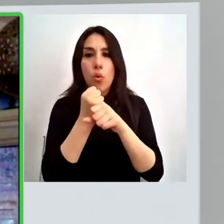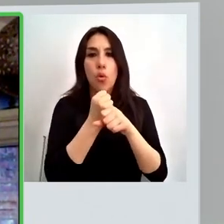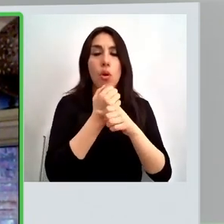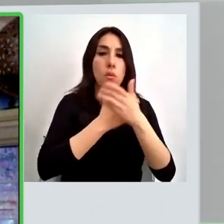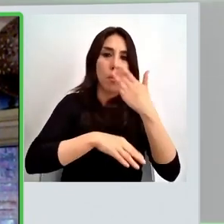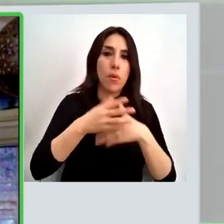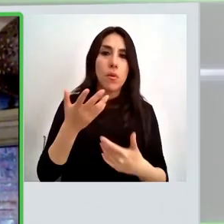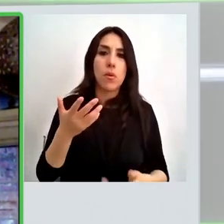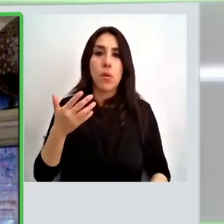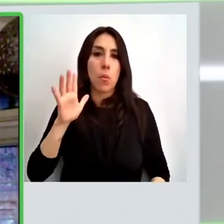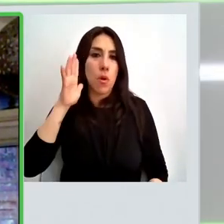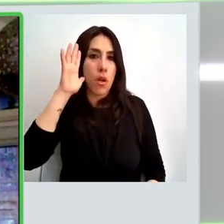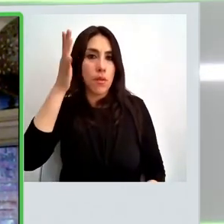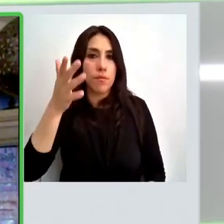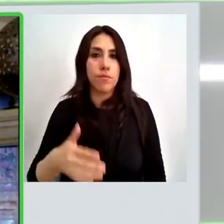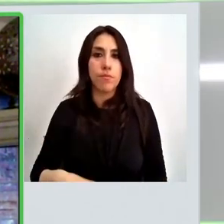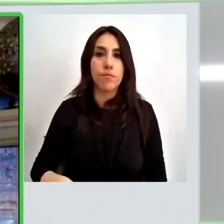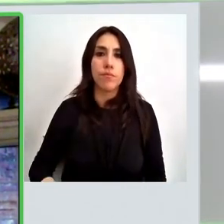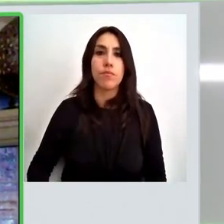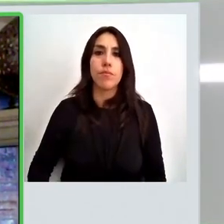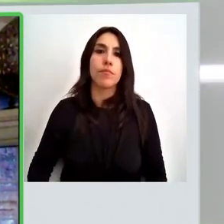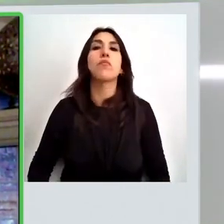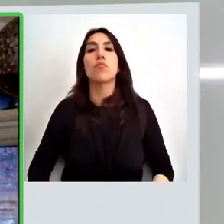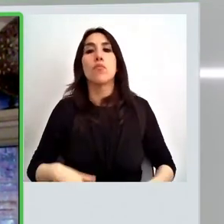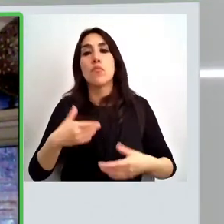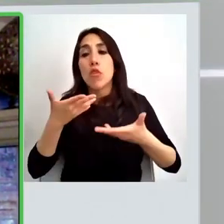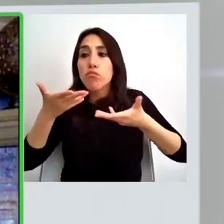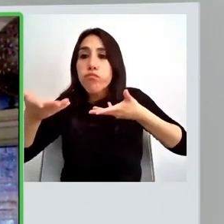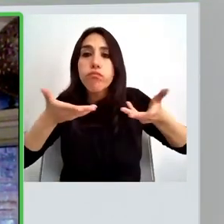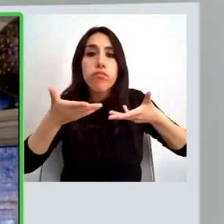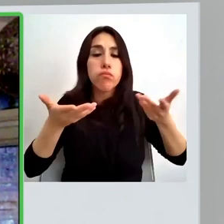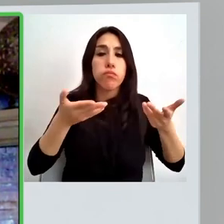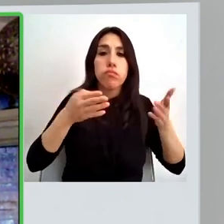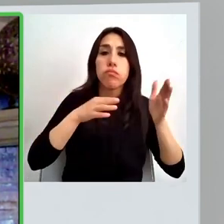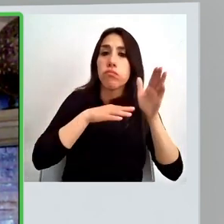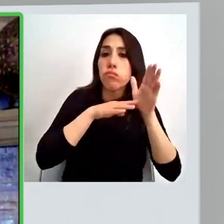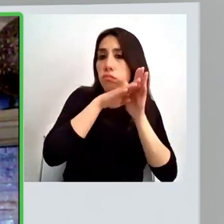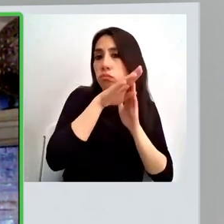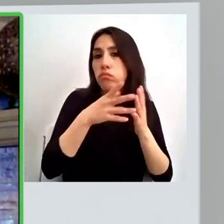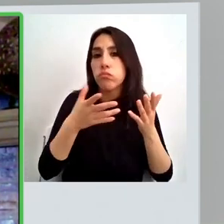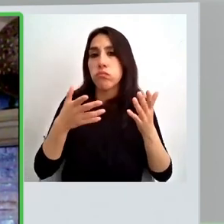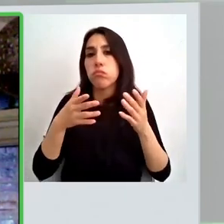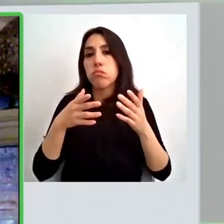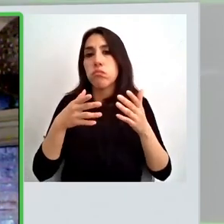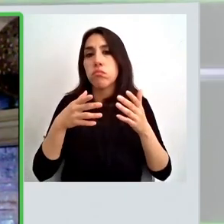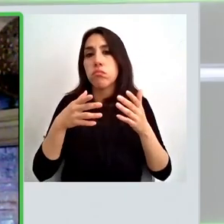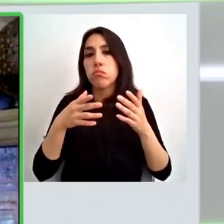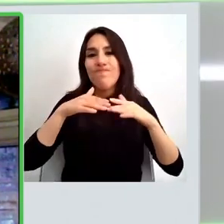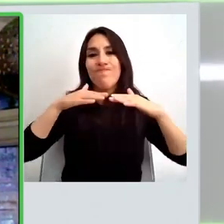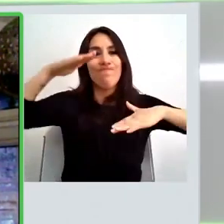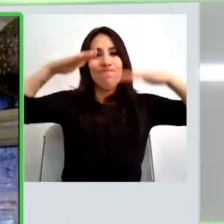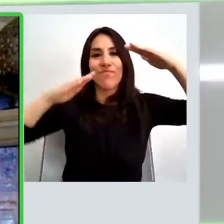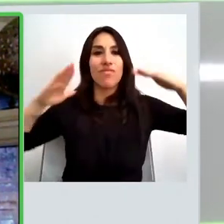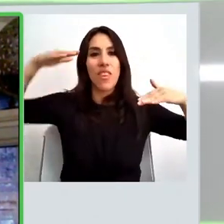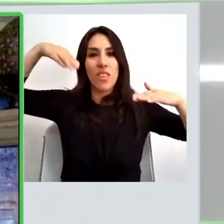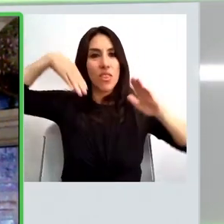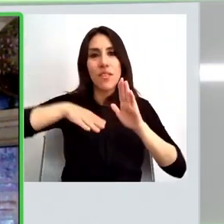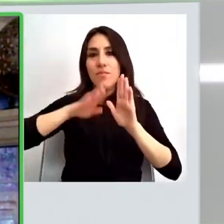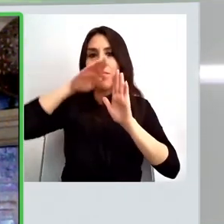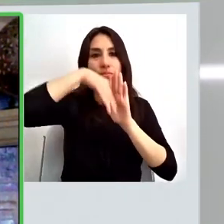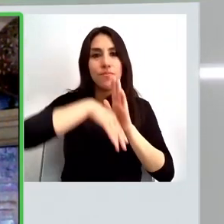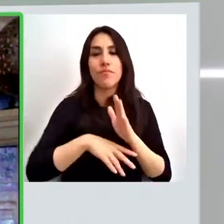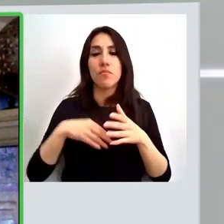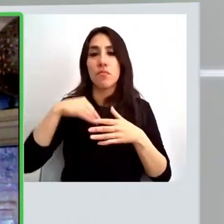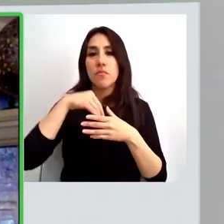a hablar de datos recabados estadísticas de lo que tienen dentro de una empresa o quizás a